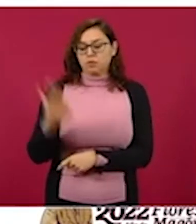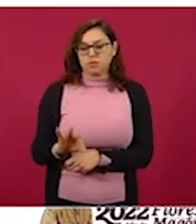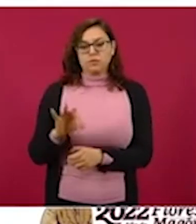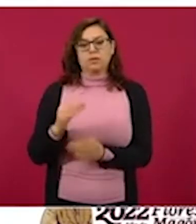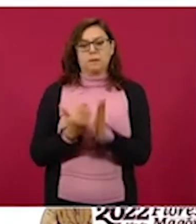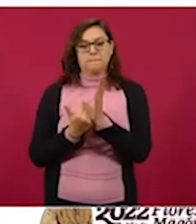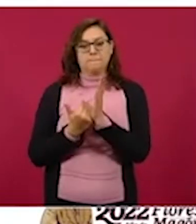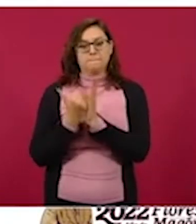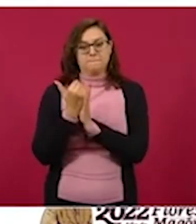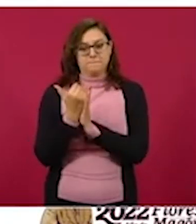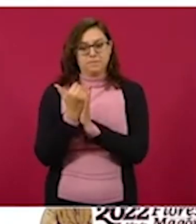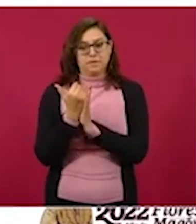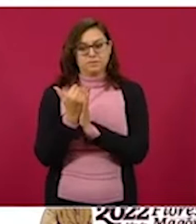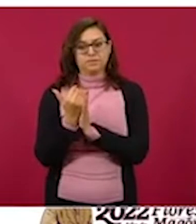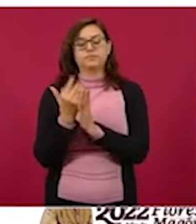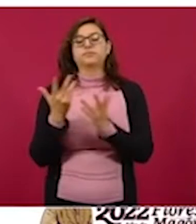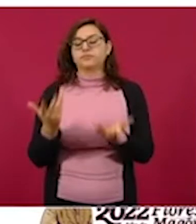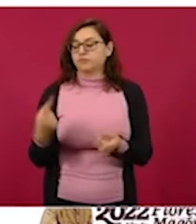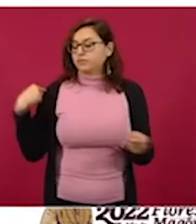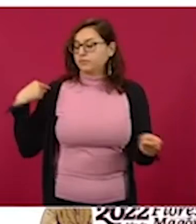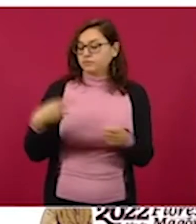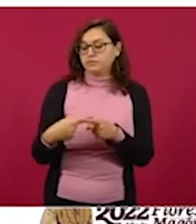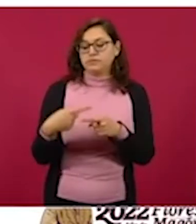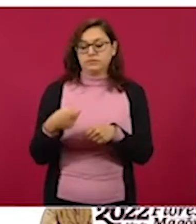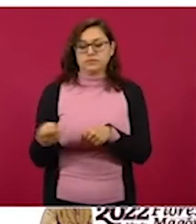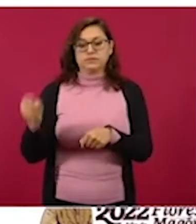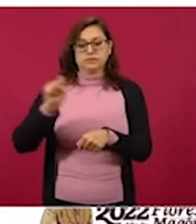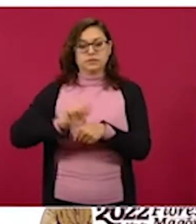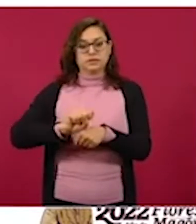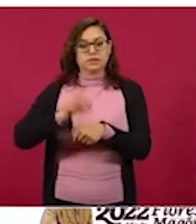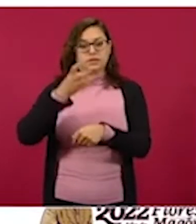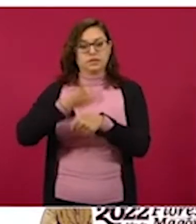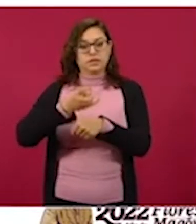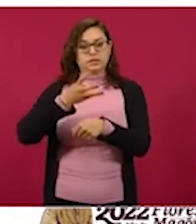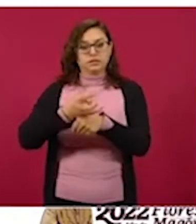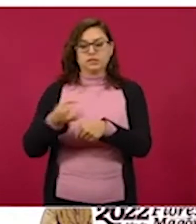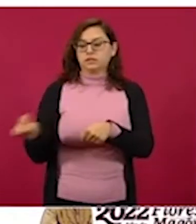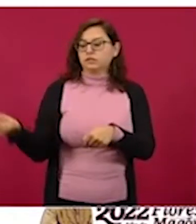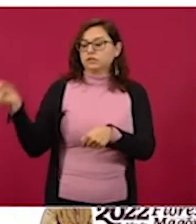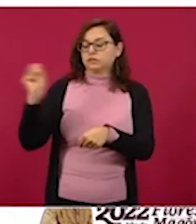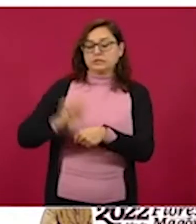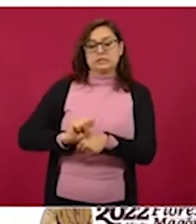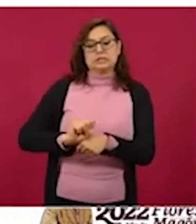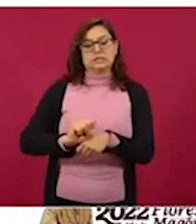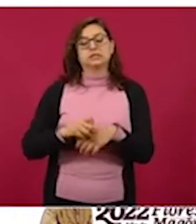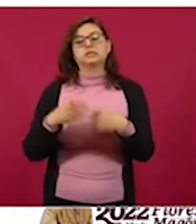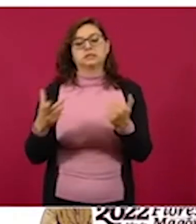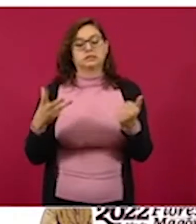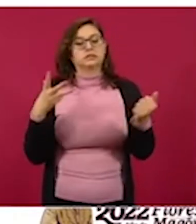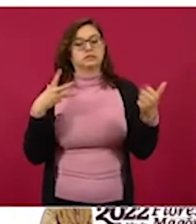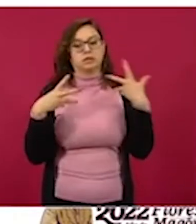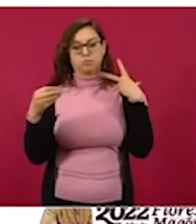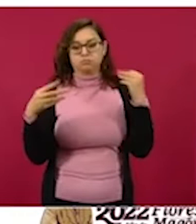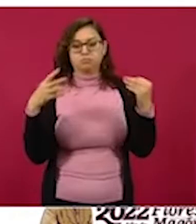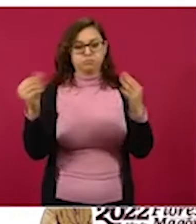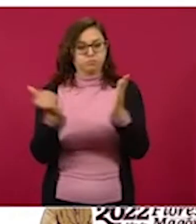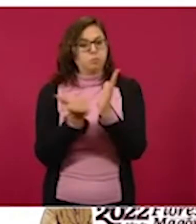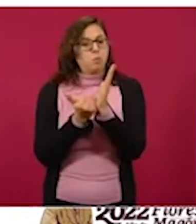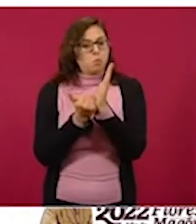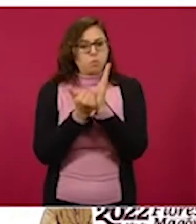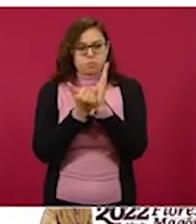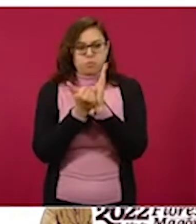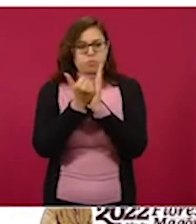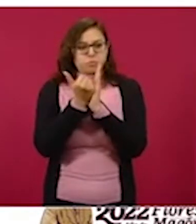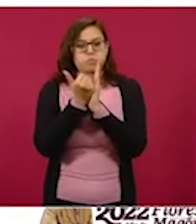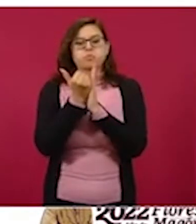el domingo pasado durante esta semana que es la cuarta semana del año estamos teniendo como siempre ese incremento